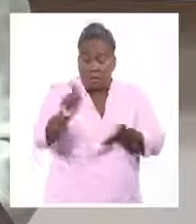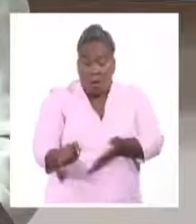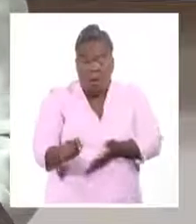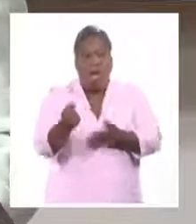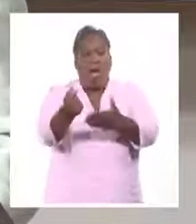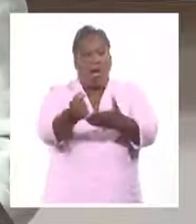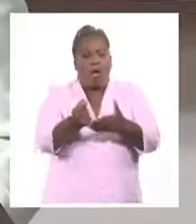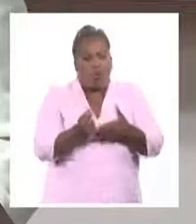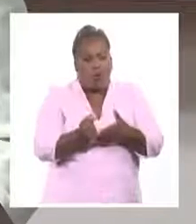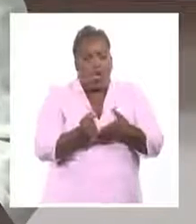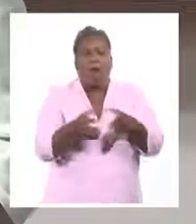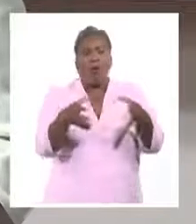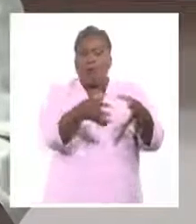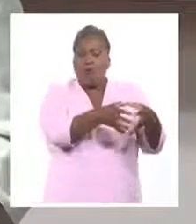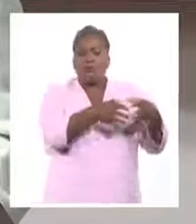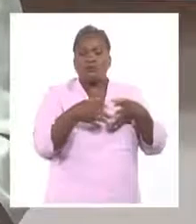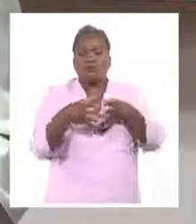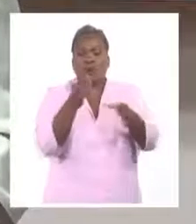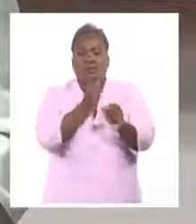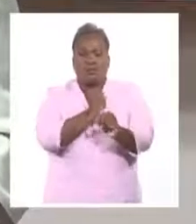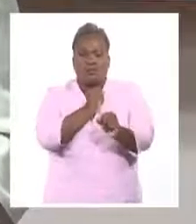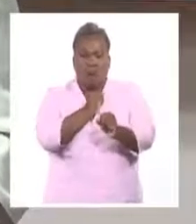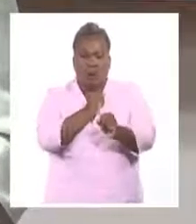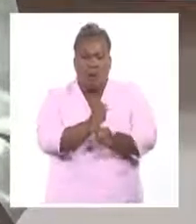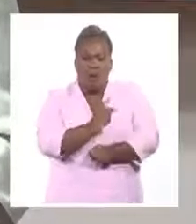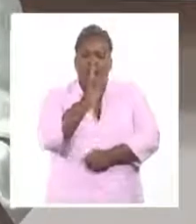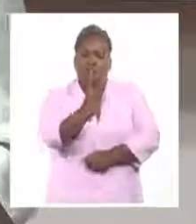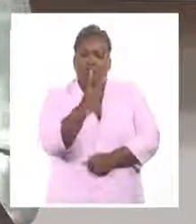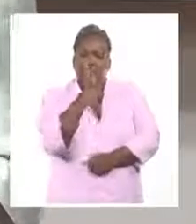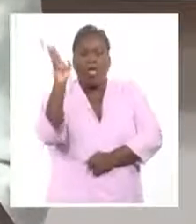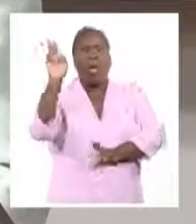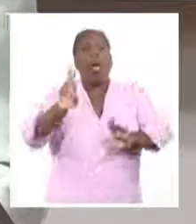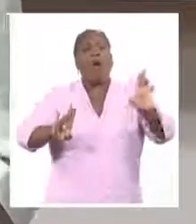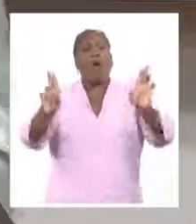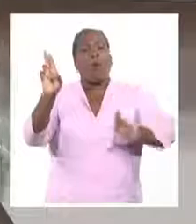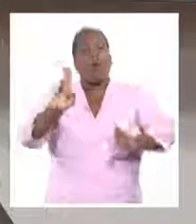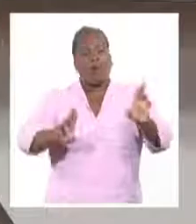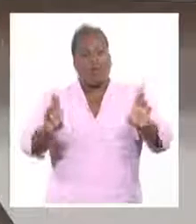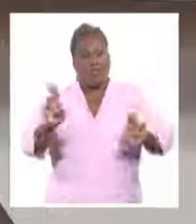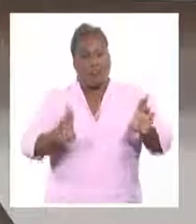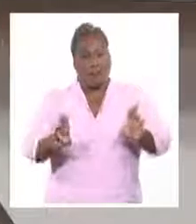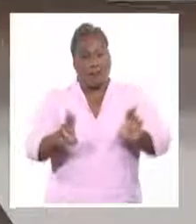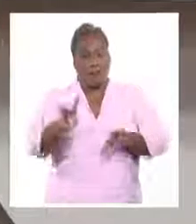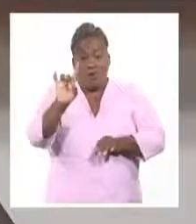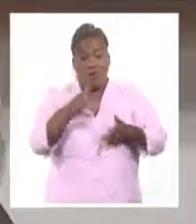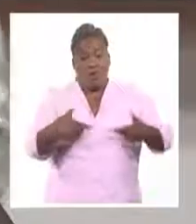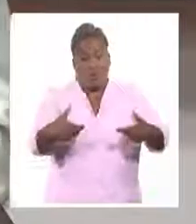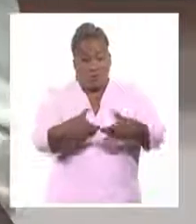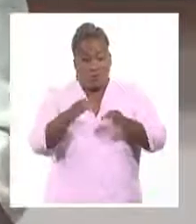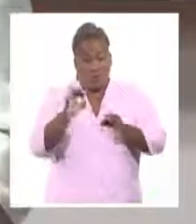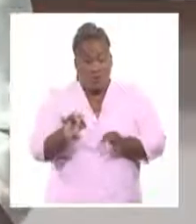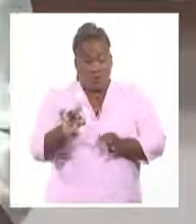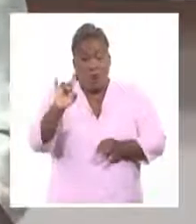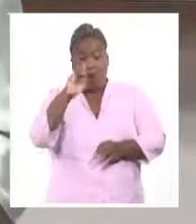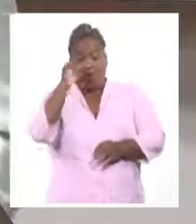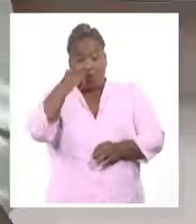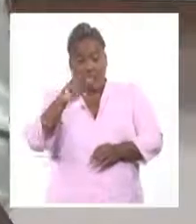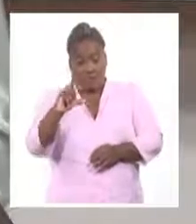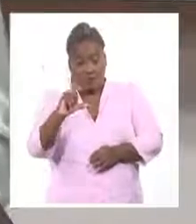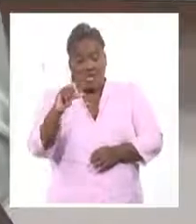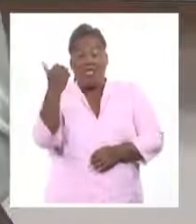hecho desde las comisiones para dar seguimiento a la mayoría de los acuerdos y planteamientos del 9º Congreso. Las 10